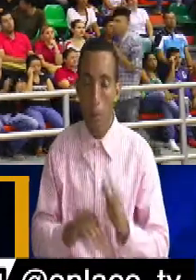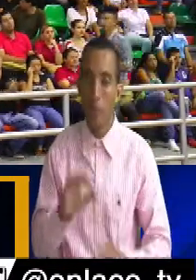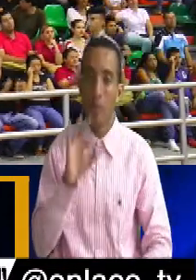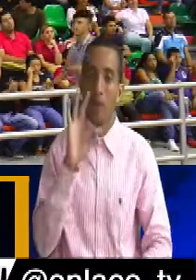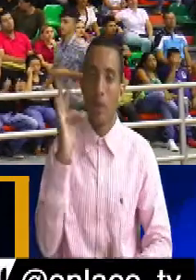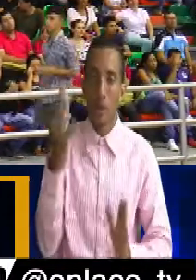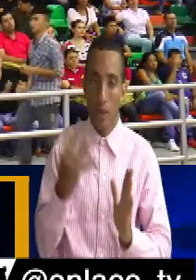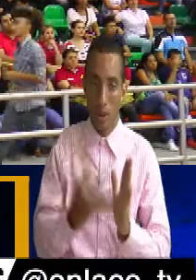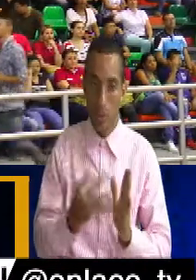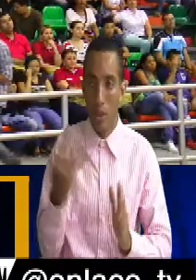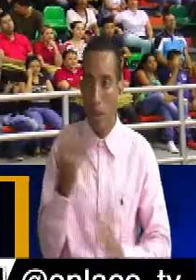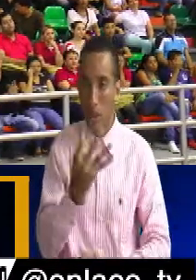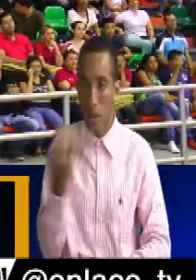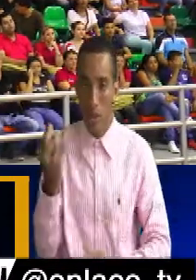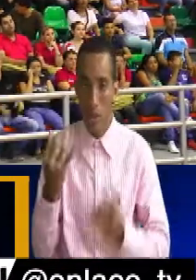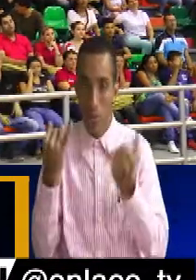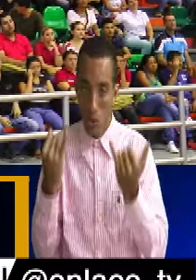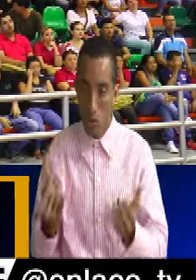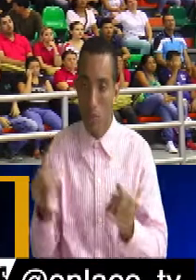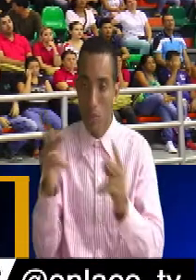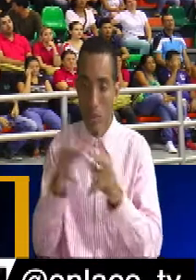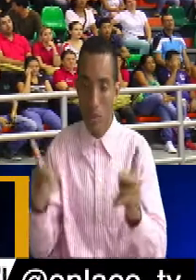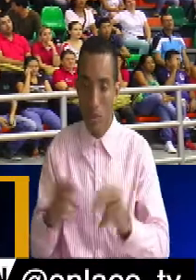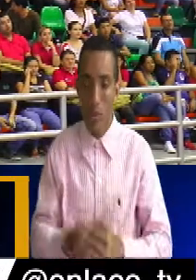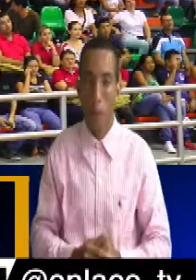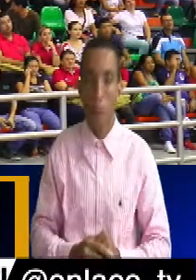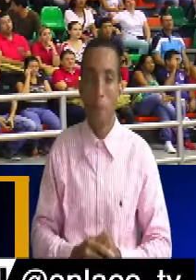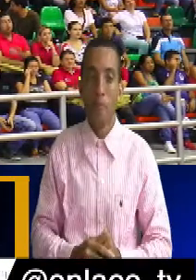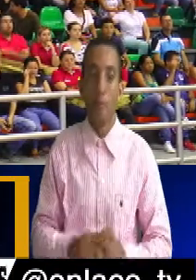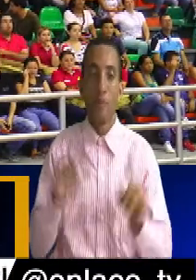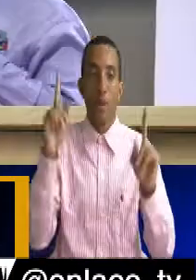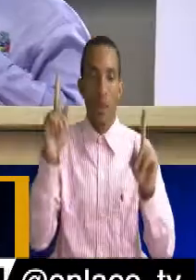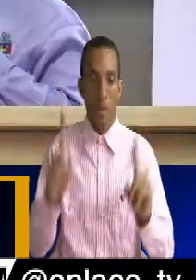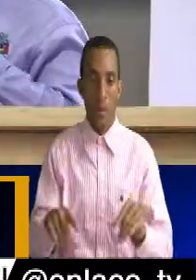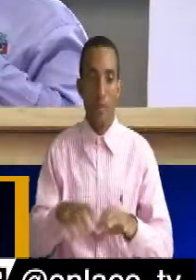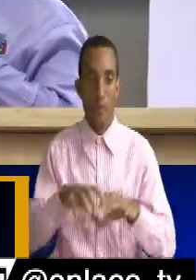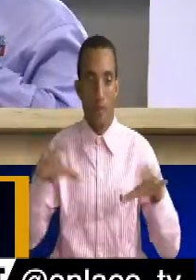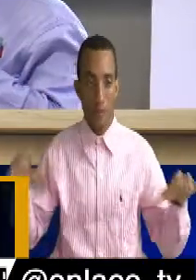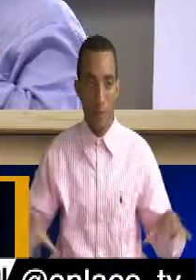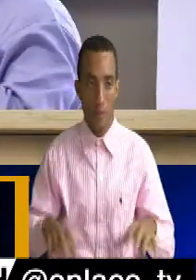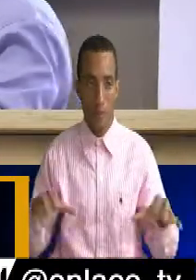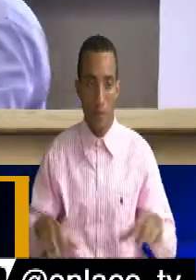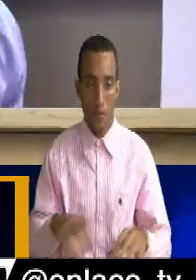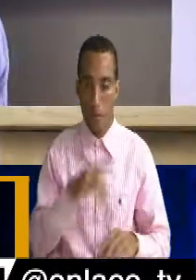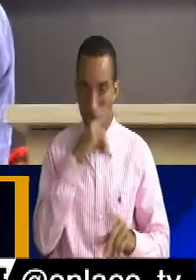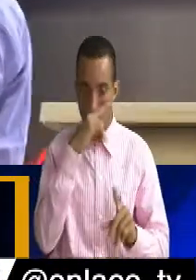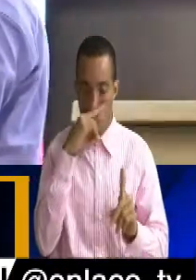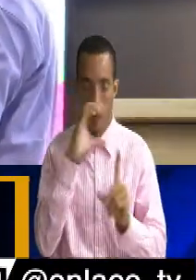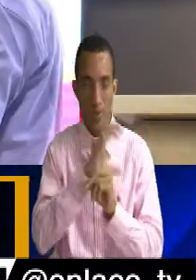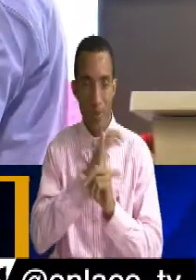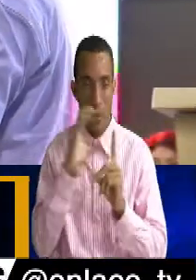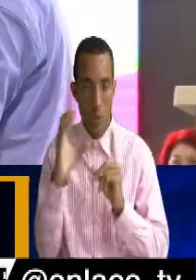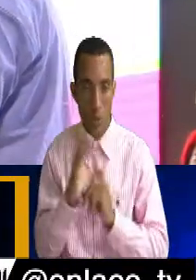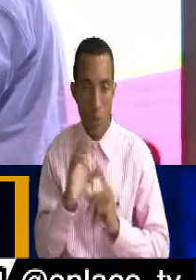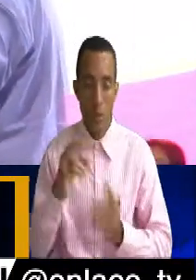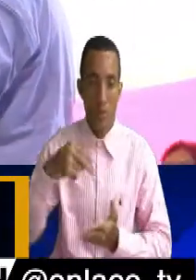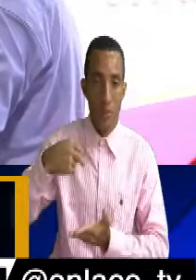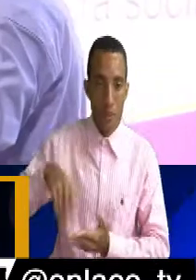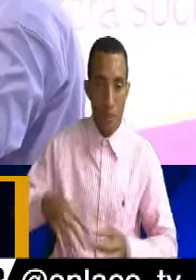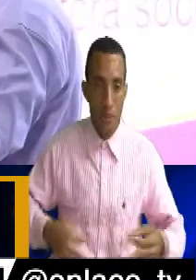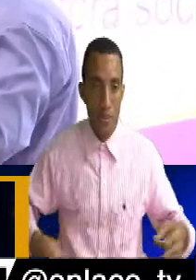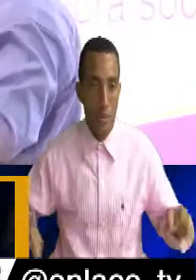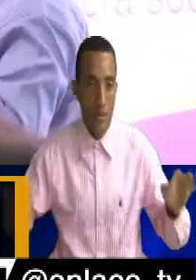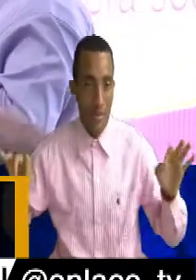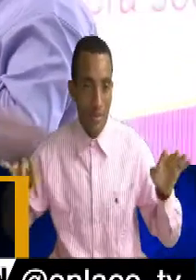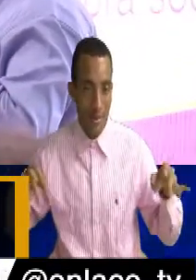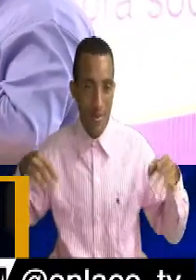beneficiarios que tenemos hoy, y aparte de eso pues tenemos unas actividades culturales, unas danzas de algunas instituciones que